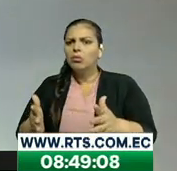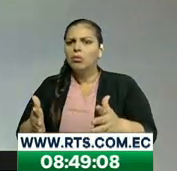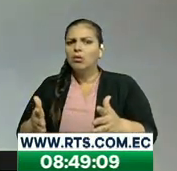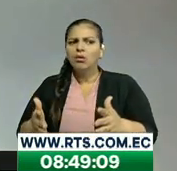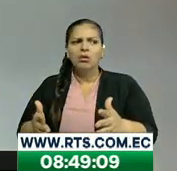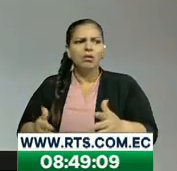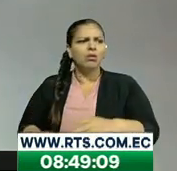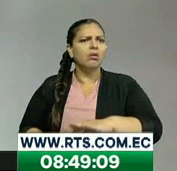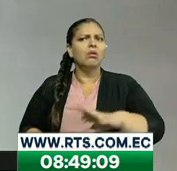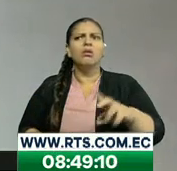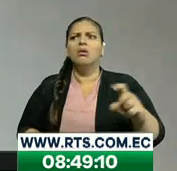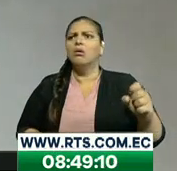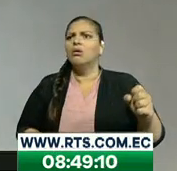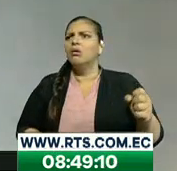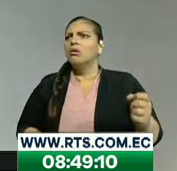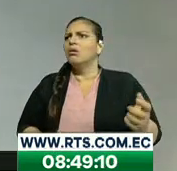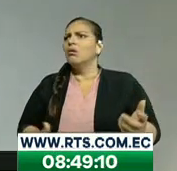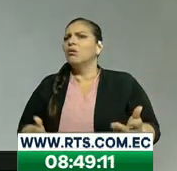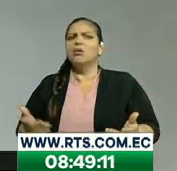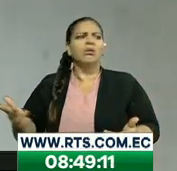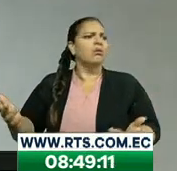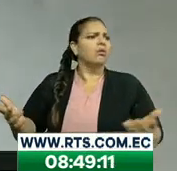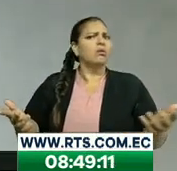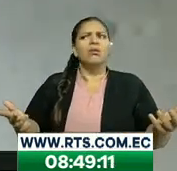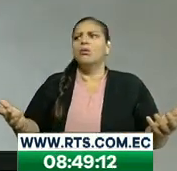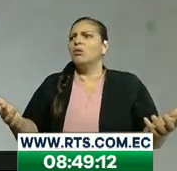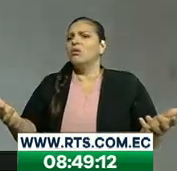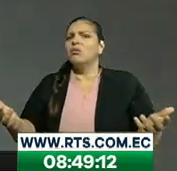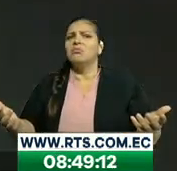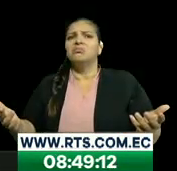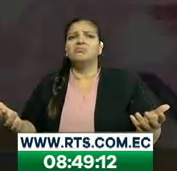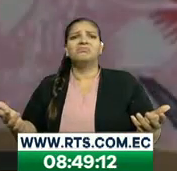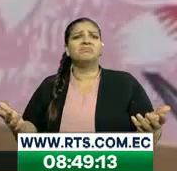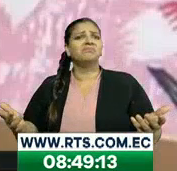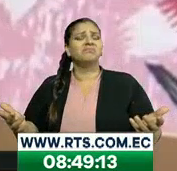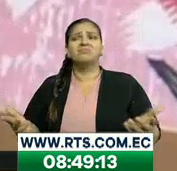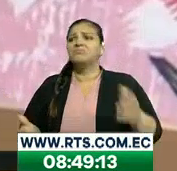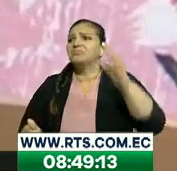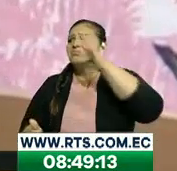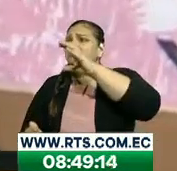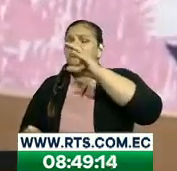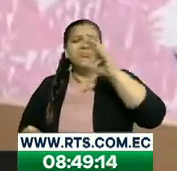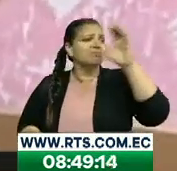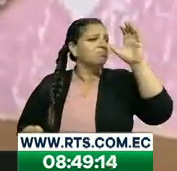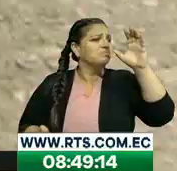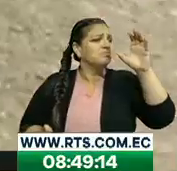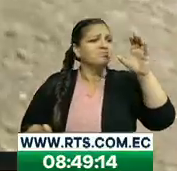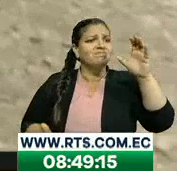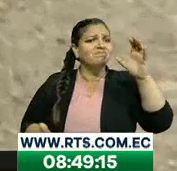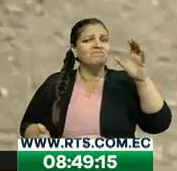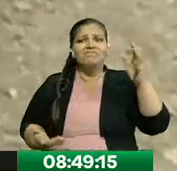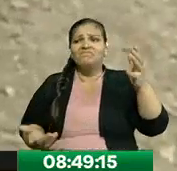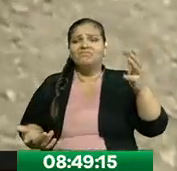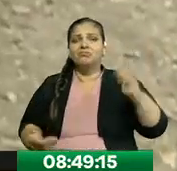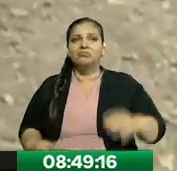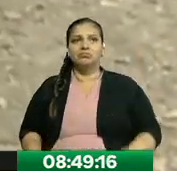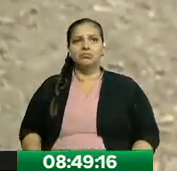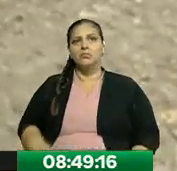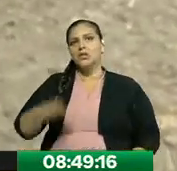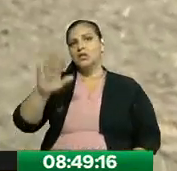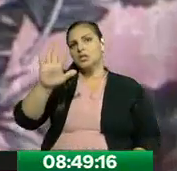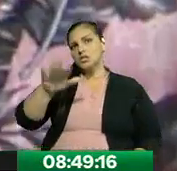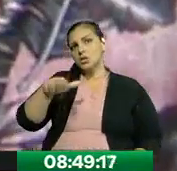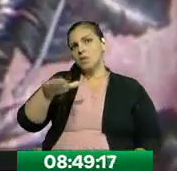para dónde ir, ni para dónde correr, si para la izquierda, para la derecha, para buscarla, pero no, ya se me hizo tarde, no puedo buscarla más. Hace 5 meses la